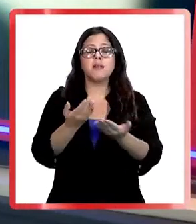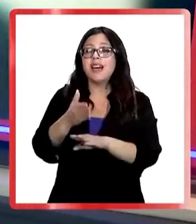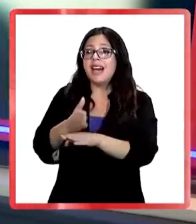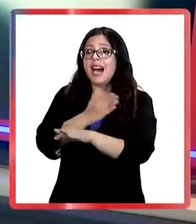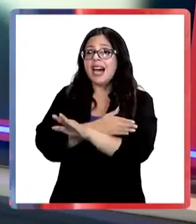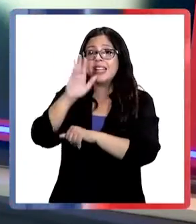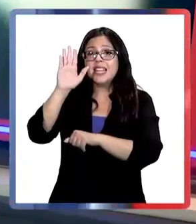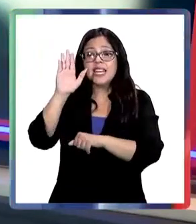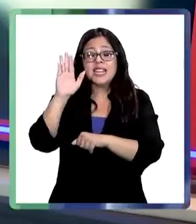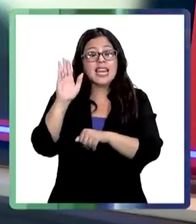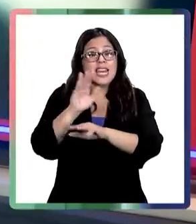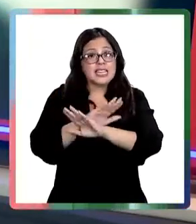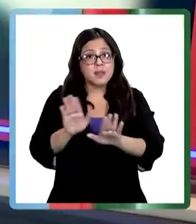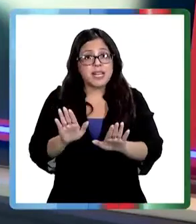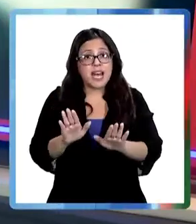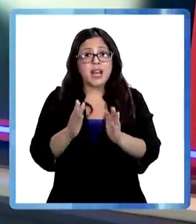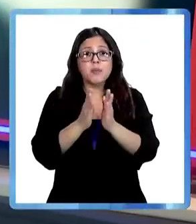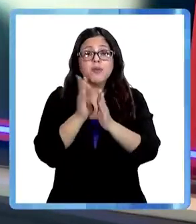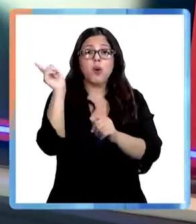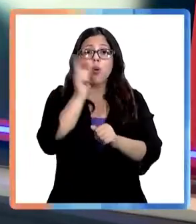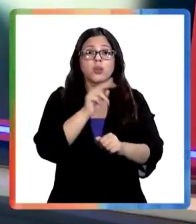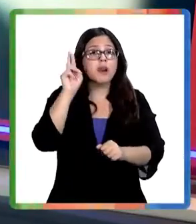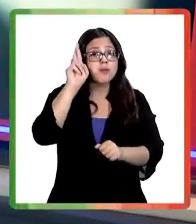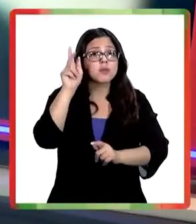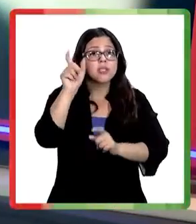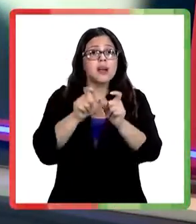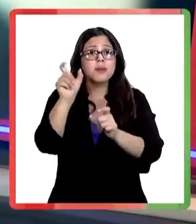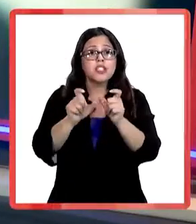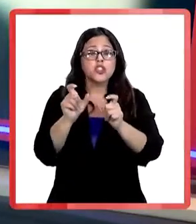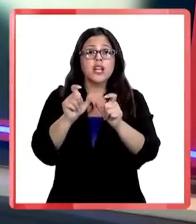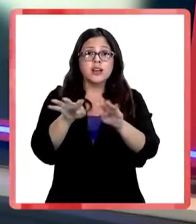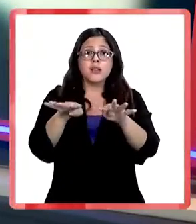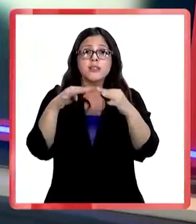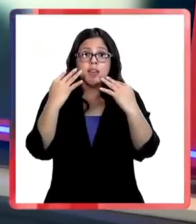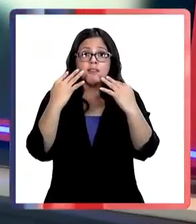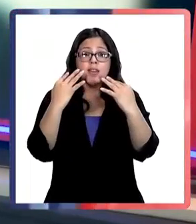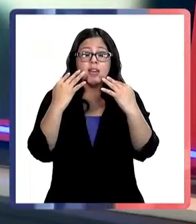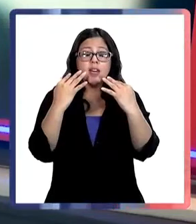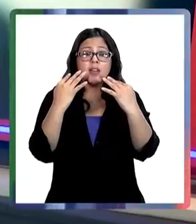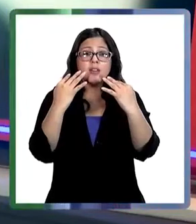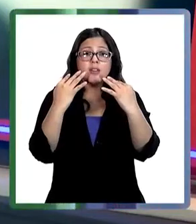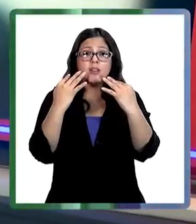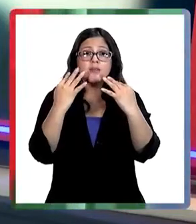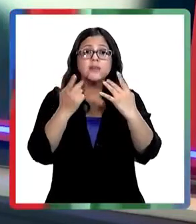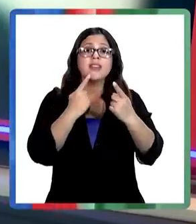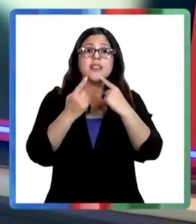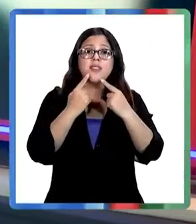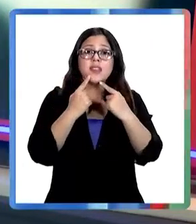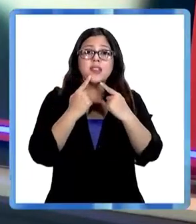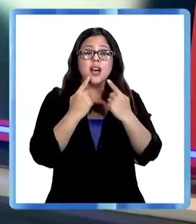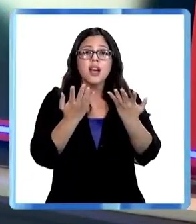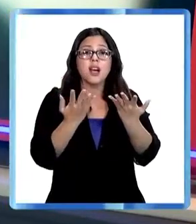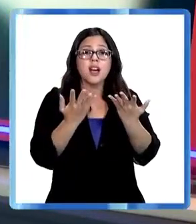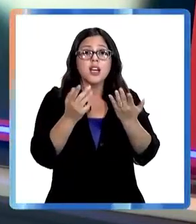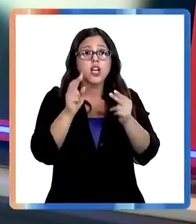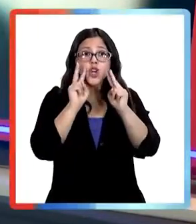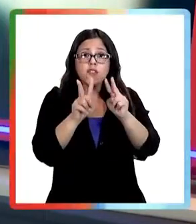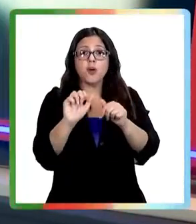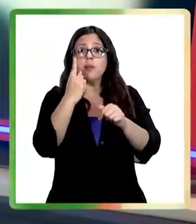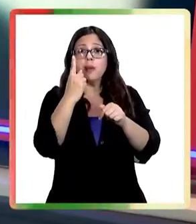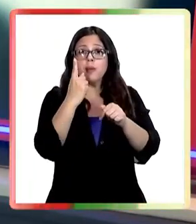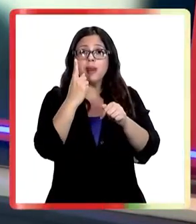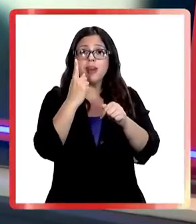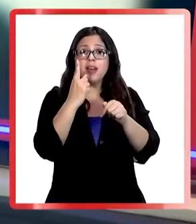entrevista, doctora Marcela Monge, le quiero pedir una última reflexión a las personas que se conectaron más adelante a esta entrevista y perdieron la primera parte. Simplemente decirle a aquellas